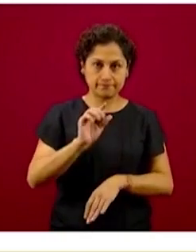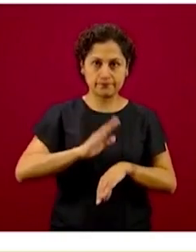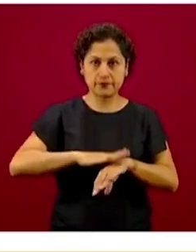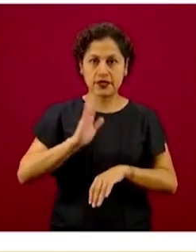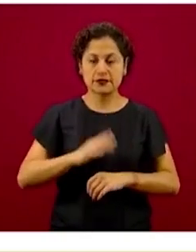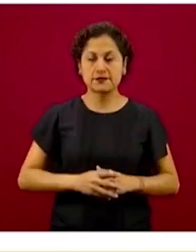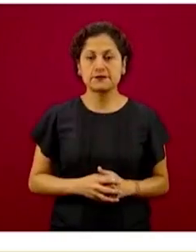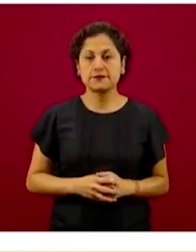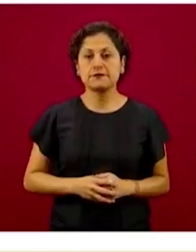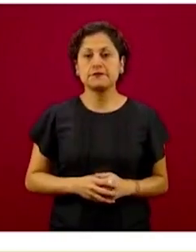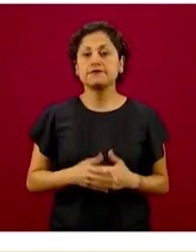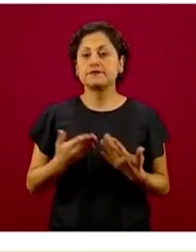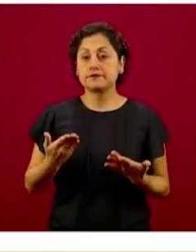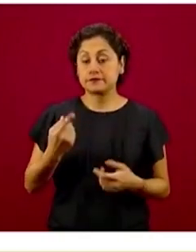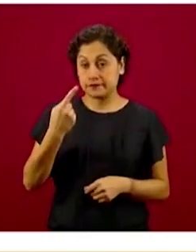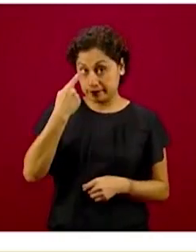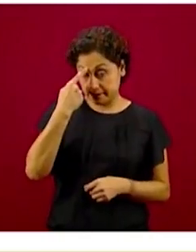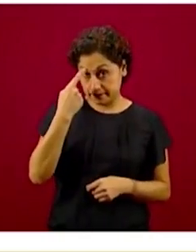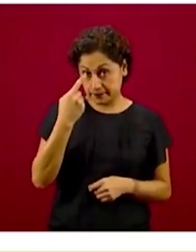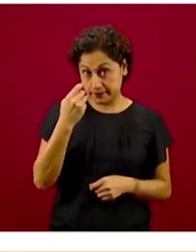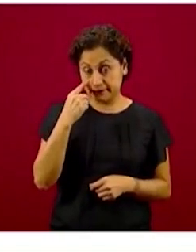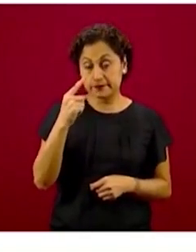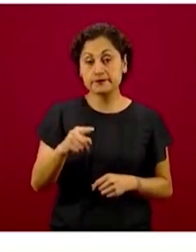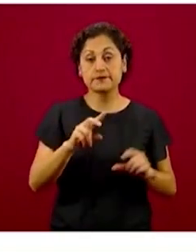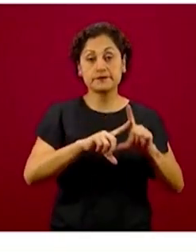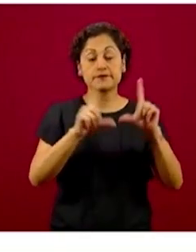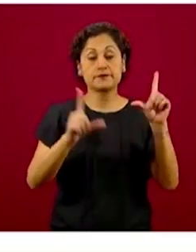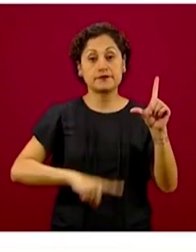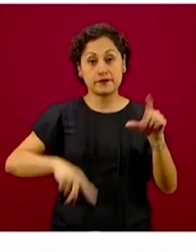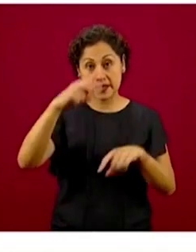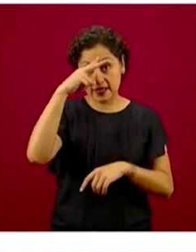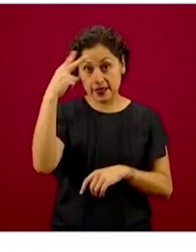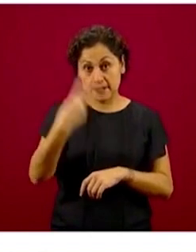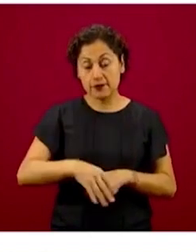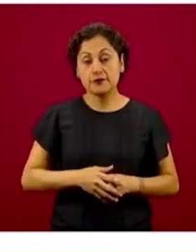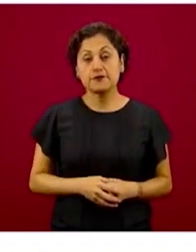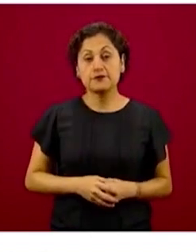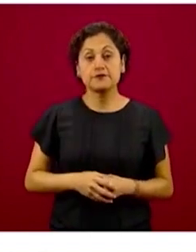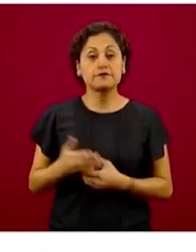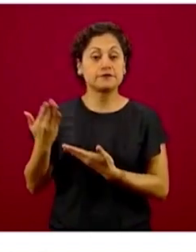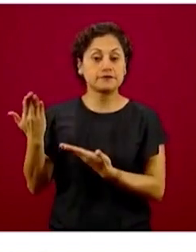Veamos los números para México en la siguiente diapositiva.